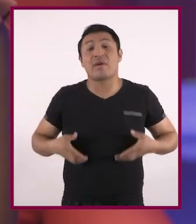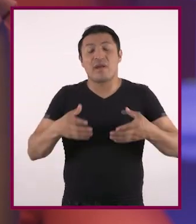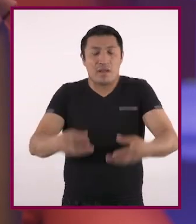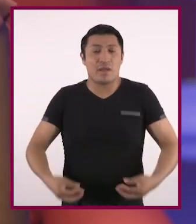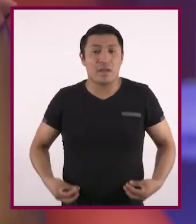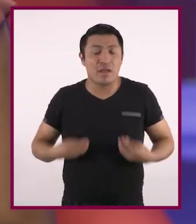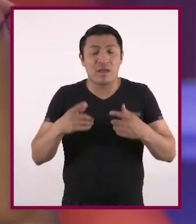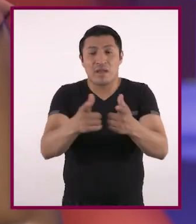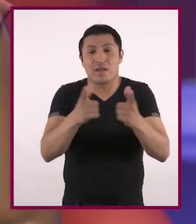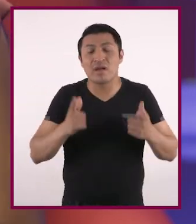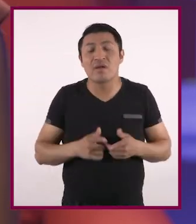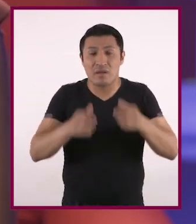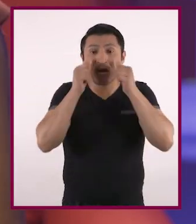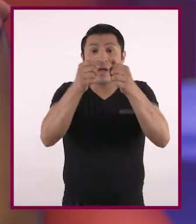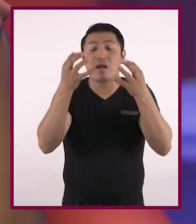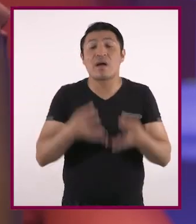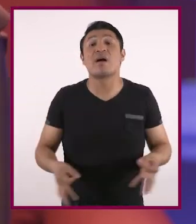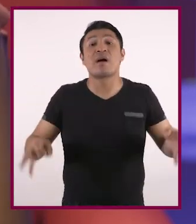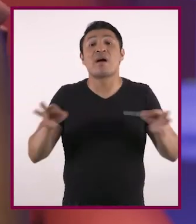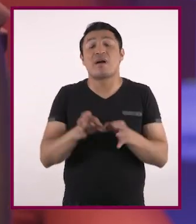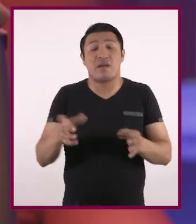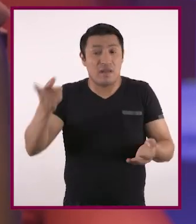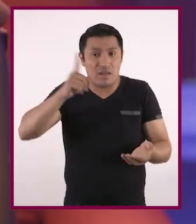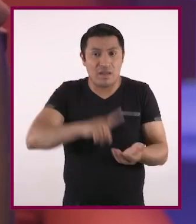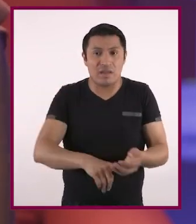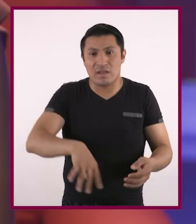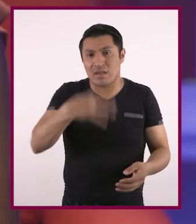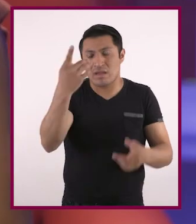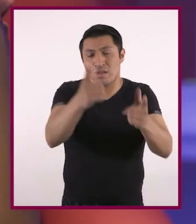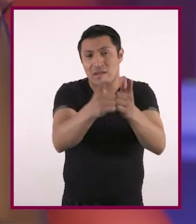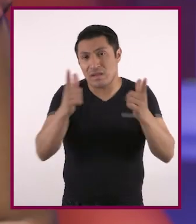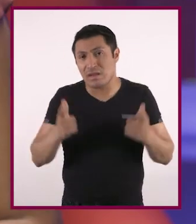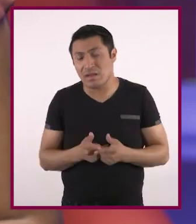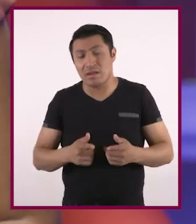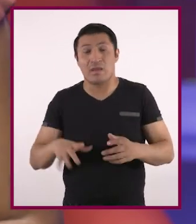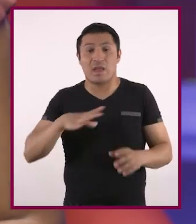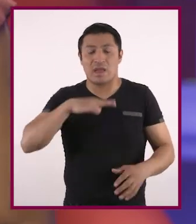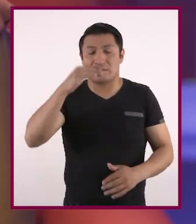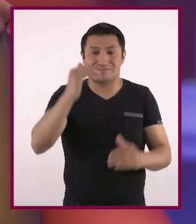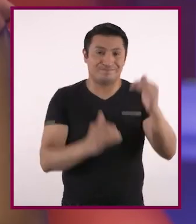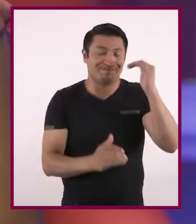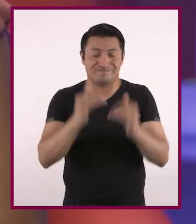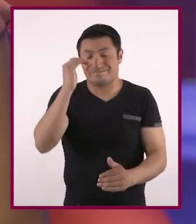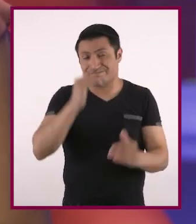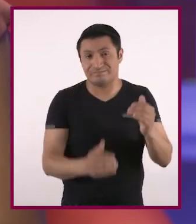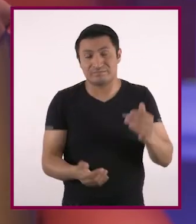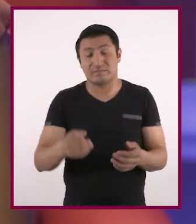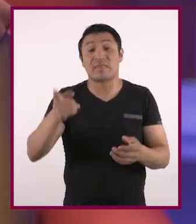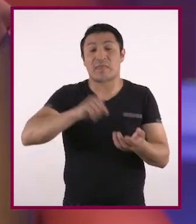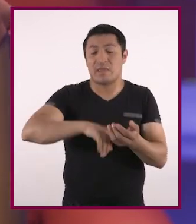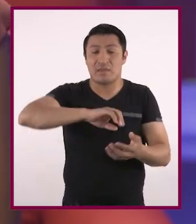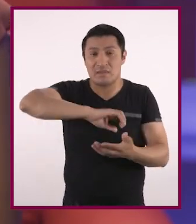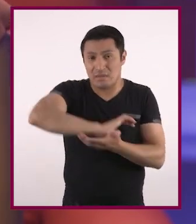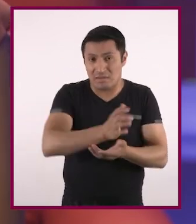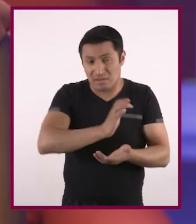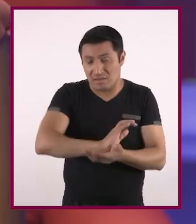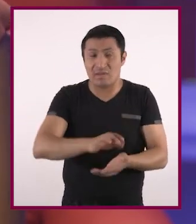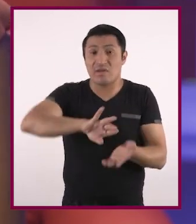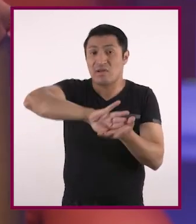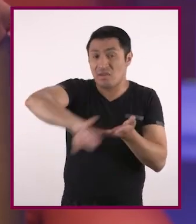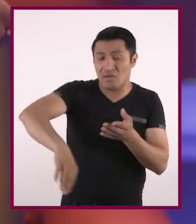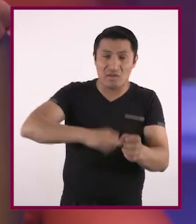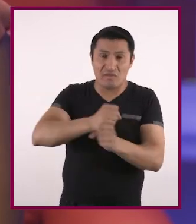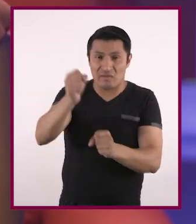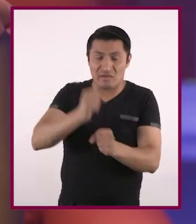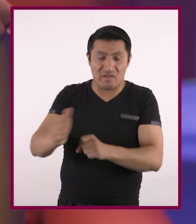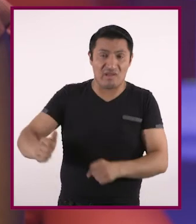calle son un grupo de atención prioritaria. Forman parte de los 14 grupos que sufren desigualdad estructural que incluye la discriminación, exclusión,